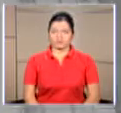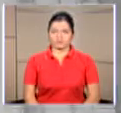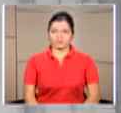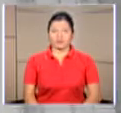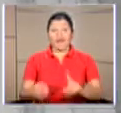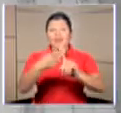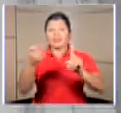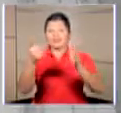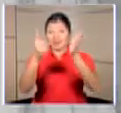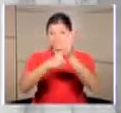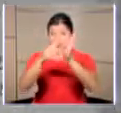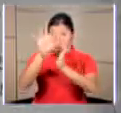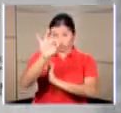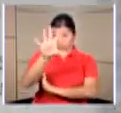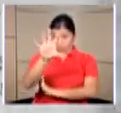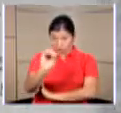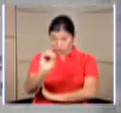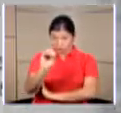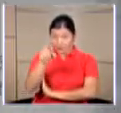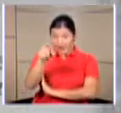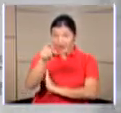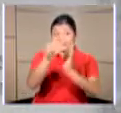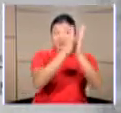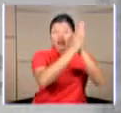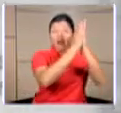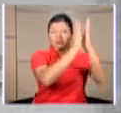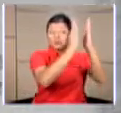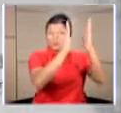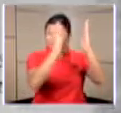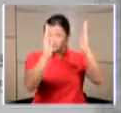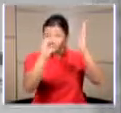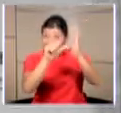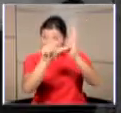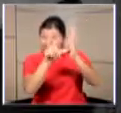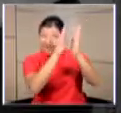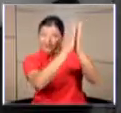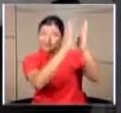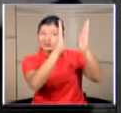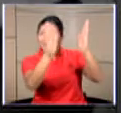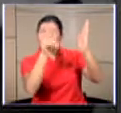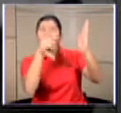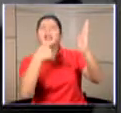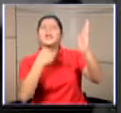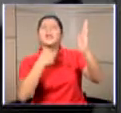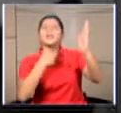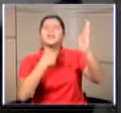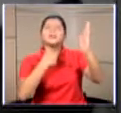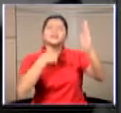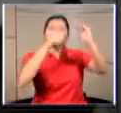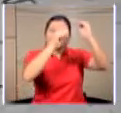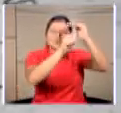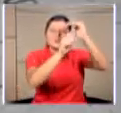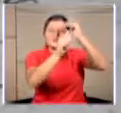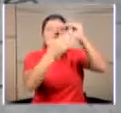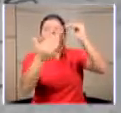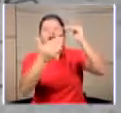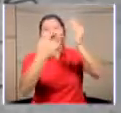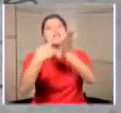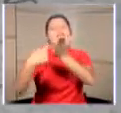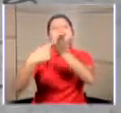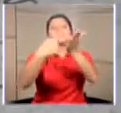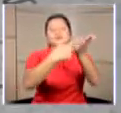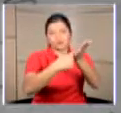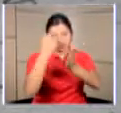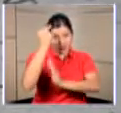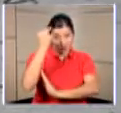Desde 1950, el archivo de la Asamblea Legislativa tiene registro de discusiones de presupuestos de la República. Ese